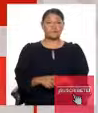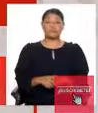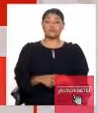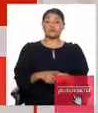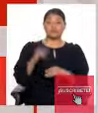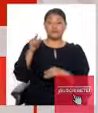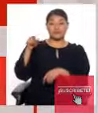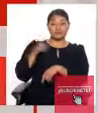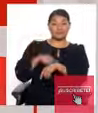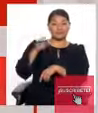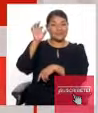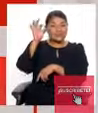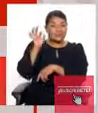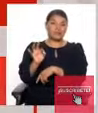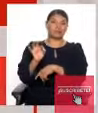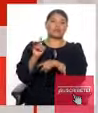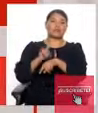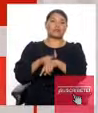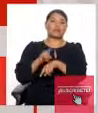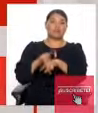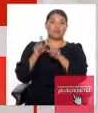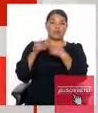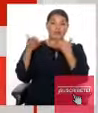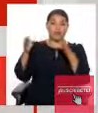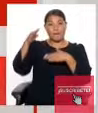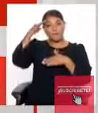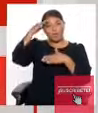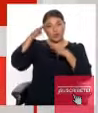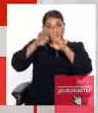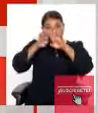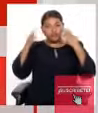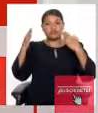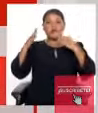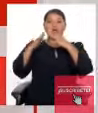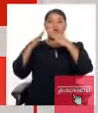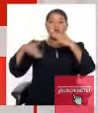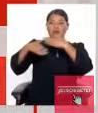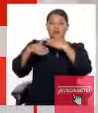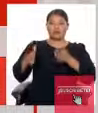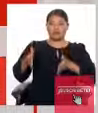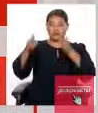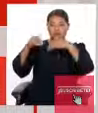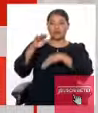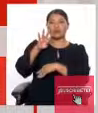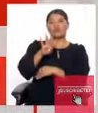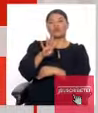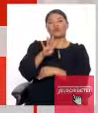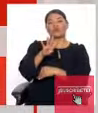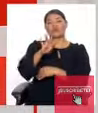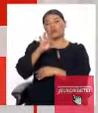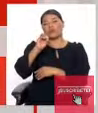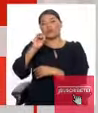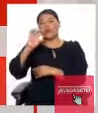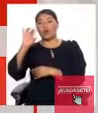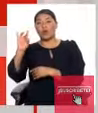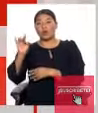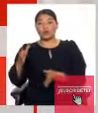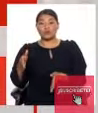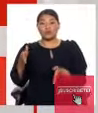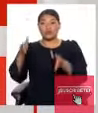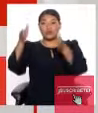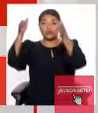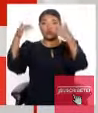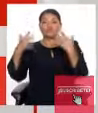Son los momentos en que efectivos de la Policía Nacional ingresan al departamento 408 del condominio Las Torres de Huachipa